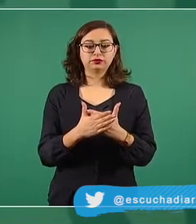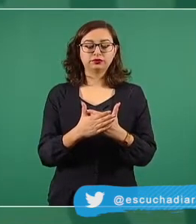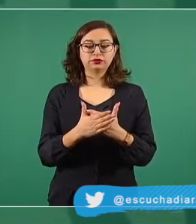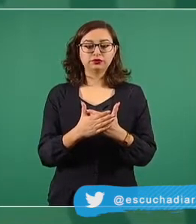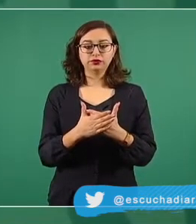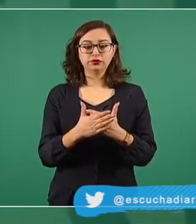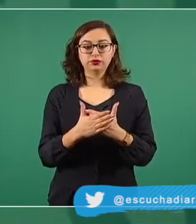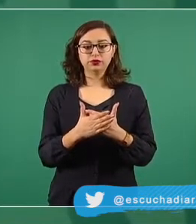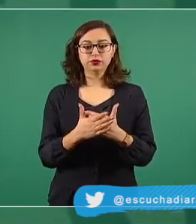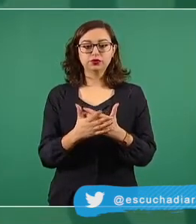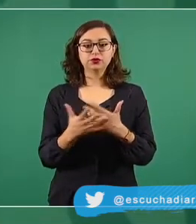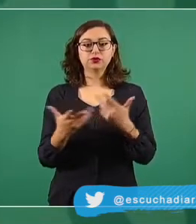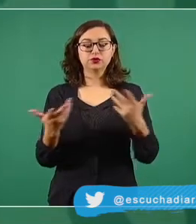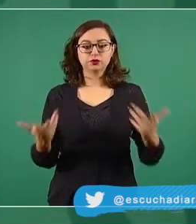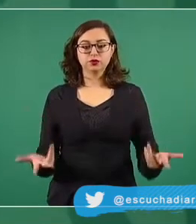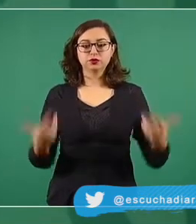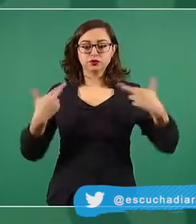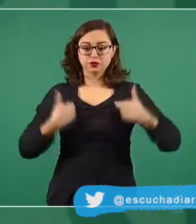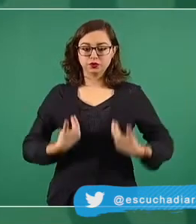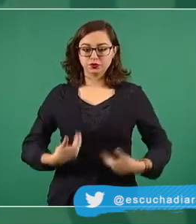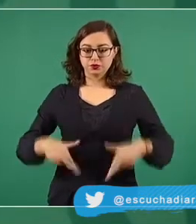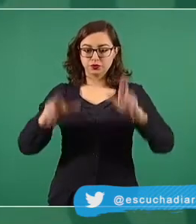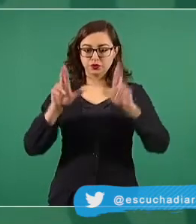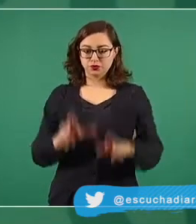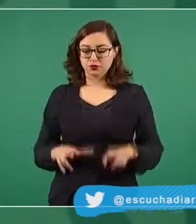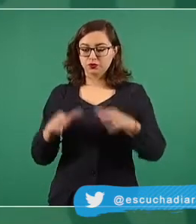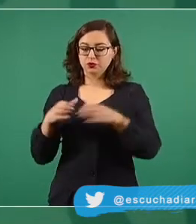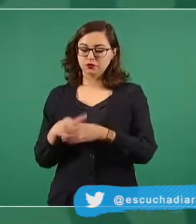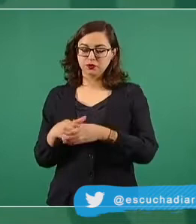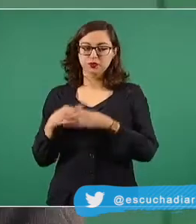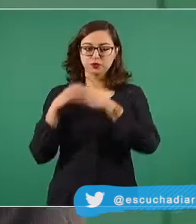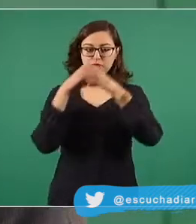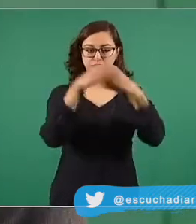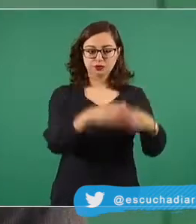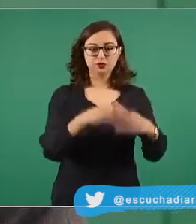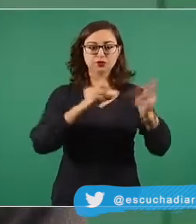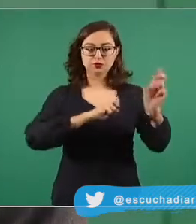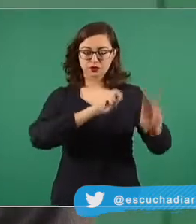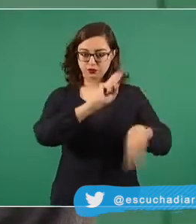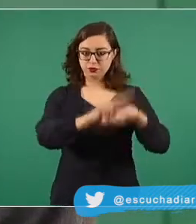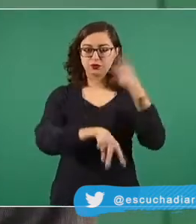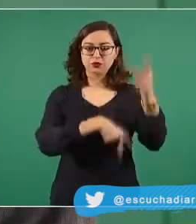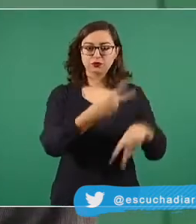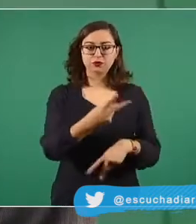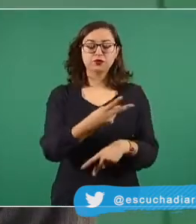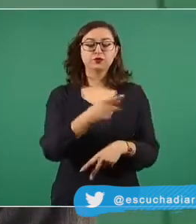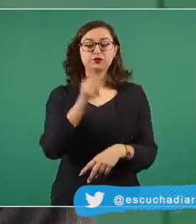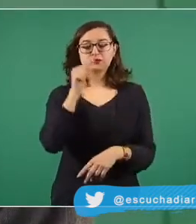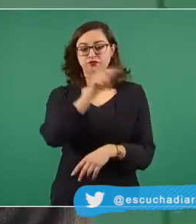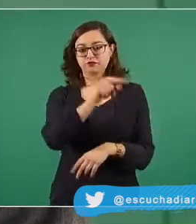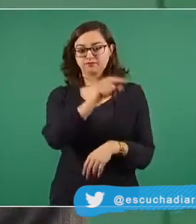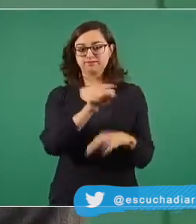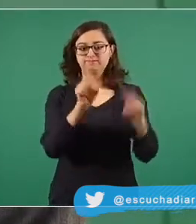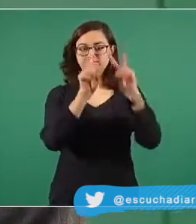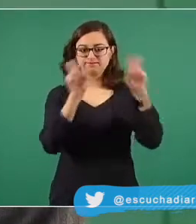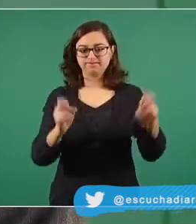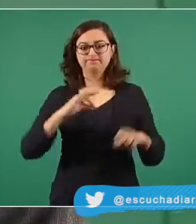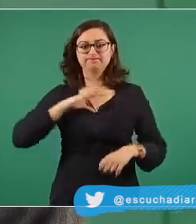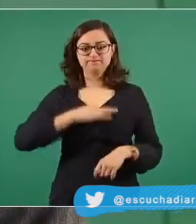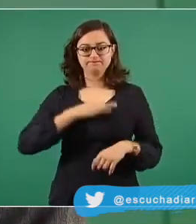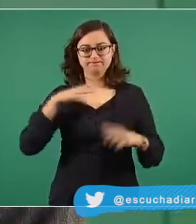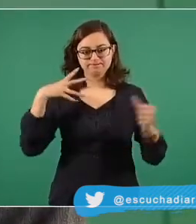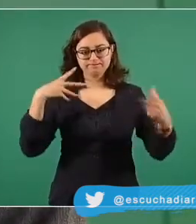de caciques de la zona o bien delincuentes armados que buscan cometer ilícitos. Ahora será difícil que obtengan artefactos